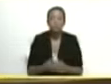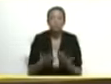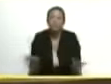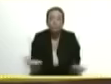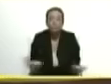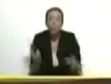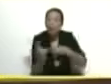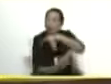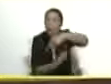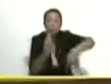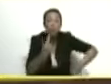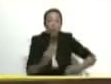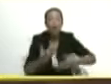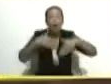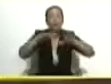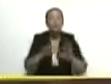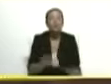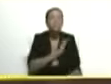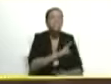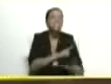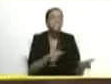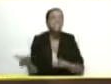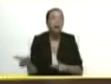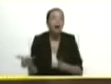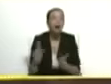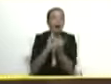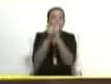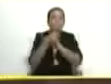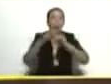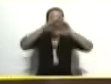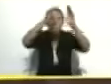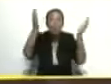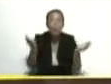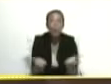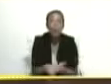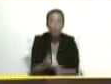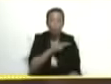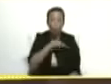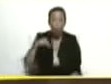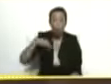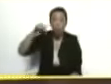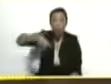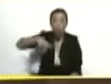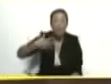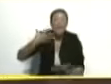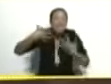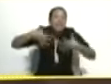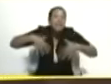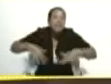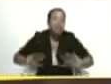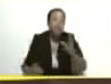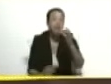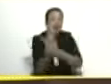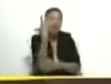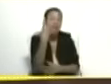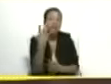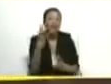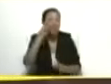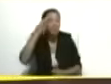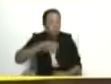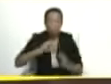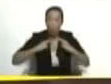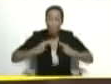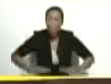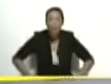Una revolución que pretenda cambiar el mundo como la nuestra, que pretenda construir una sociedad verdaderamente